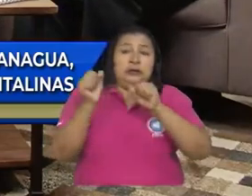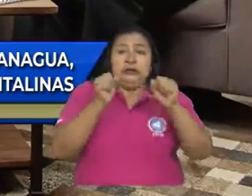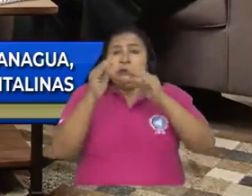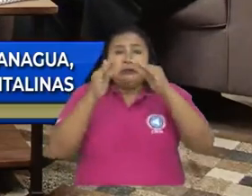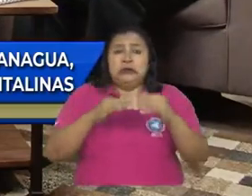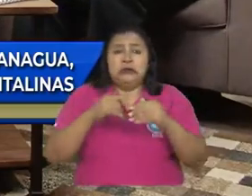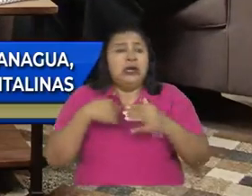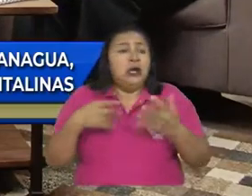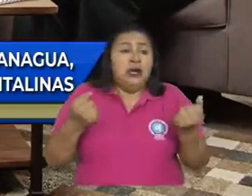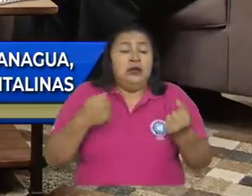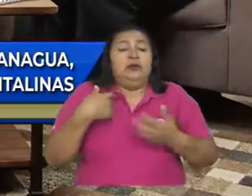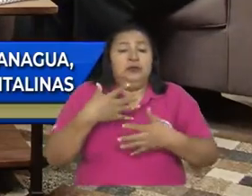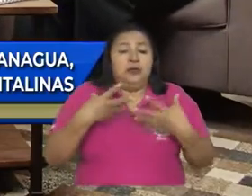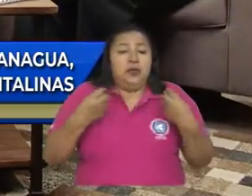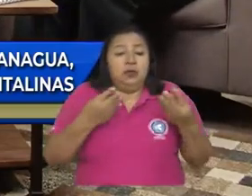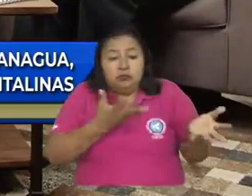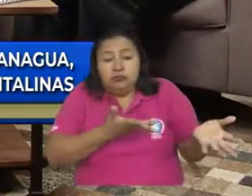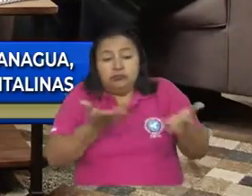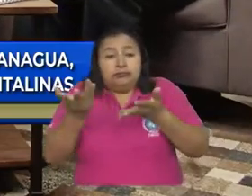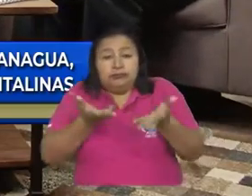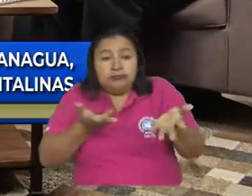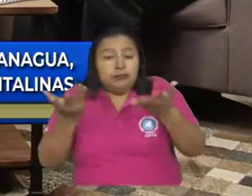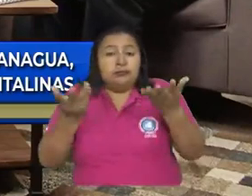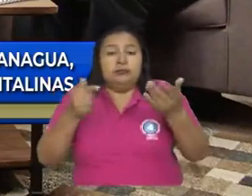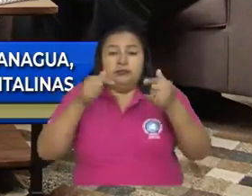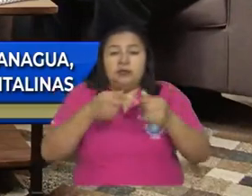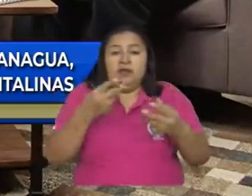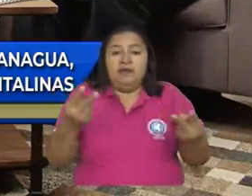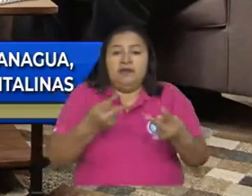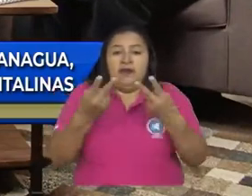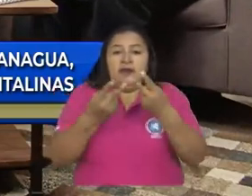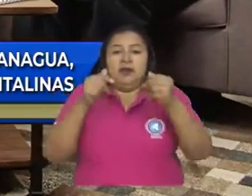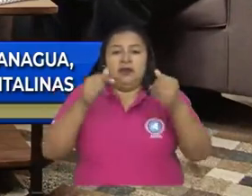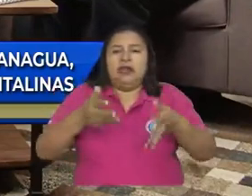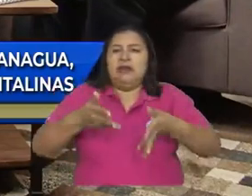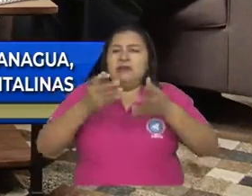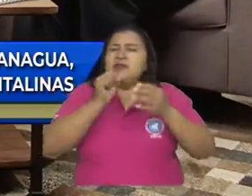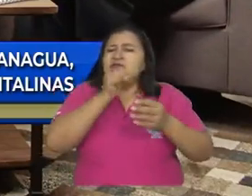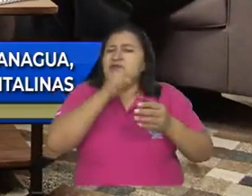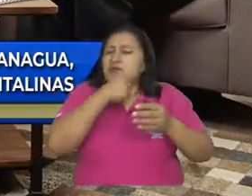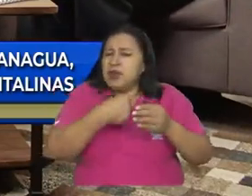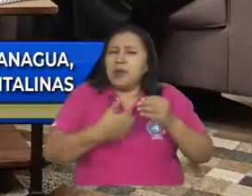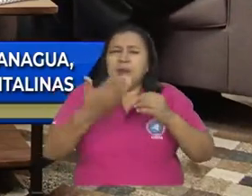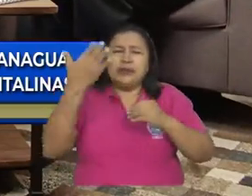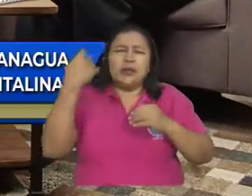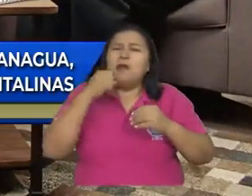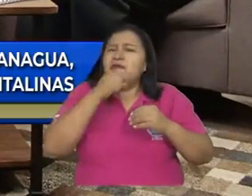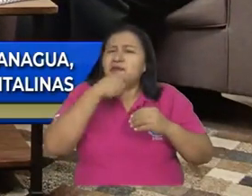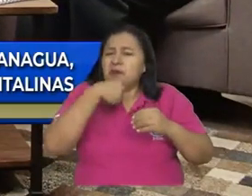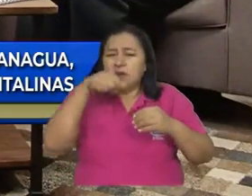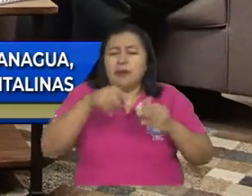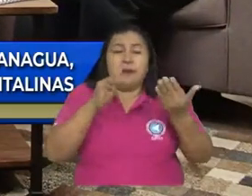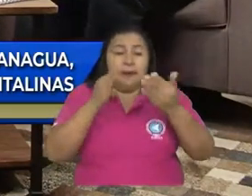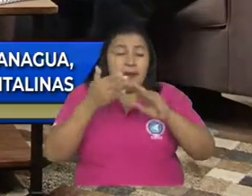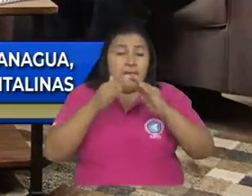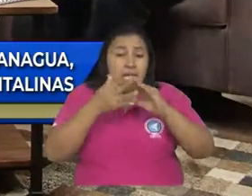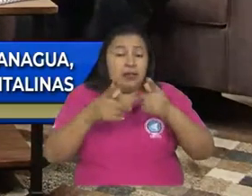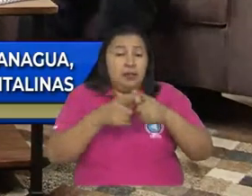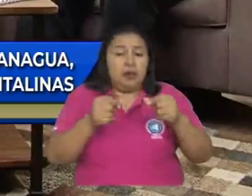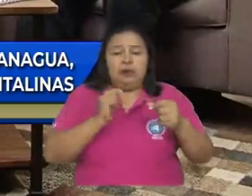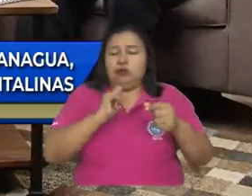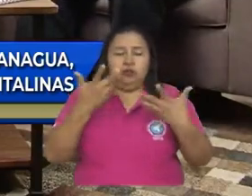salir a evacuarlos porque vivían en la zona de los escombros de Managua. Ya ese